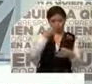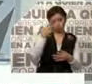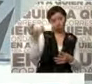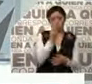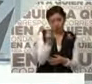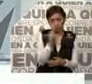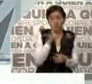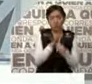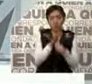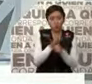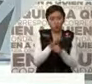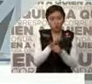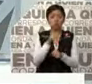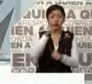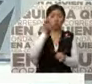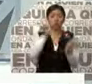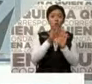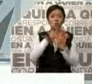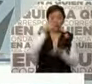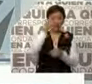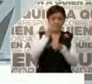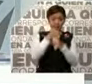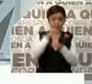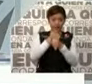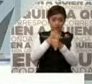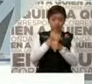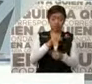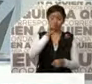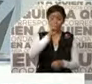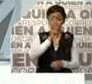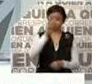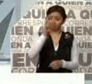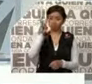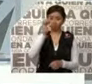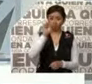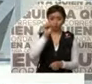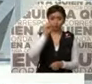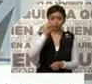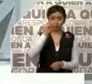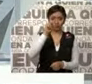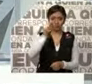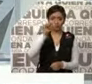está planteando. Todo esto a través de internet en